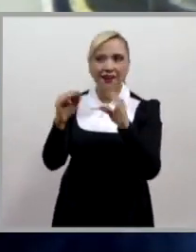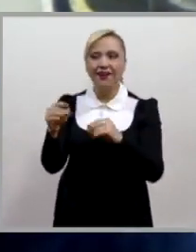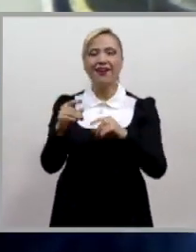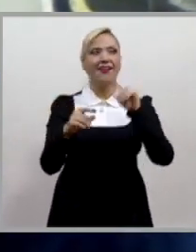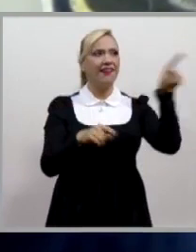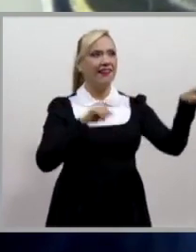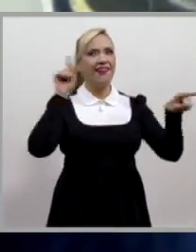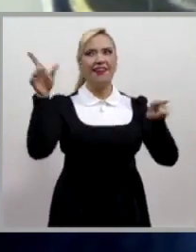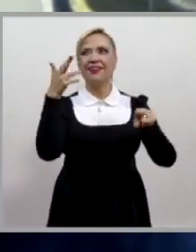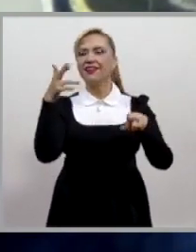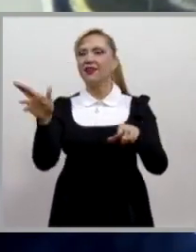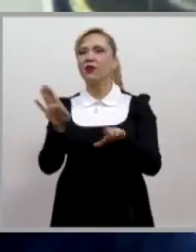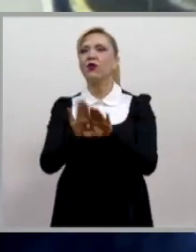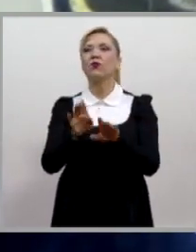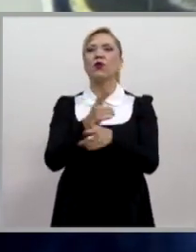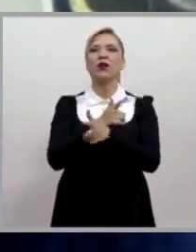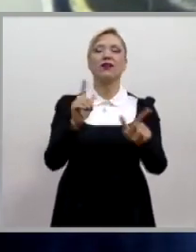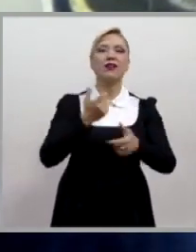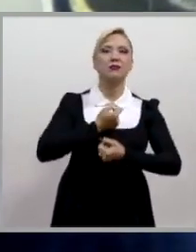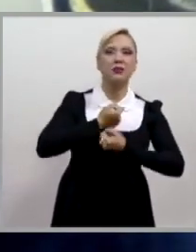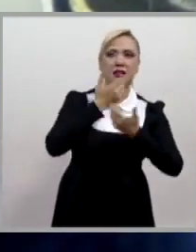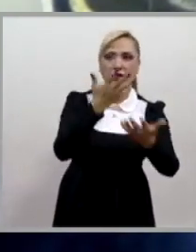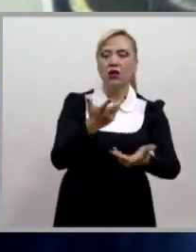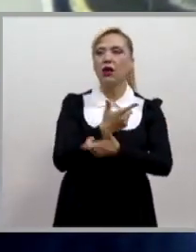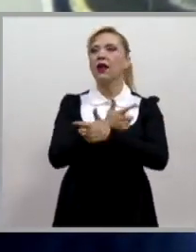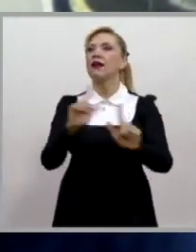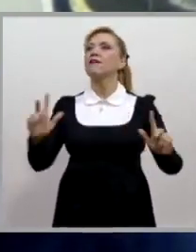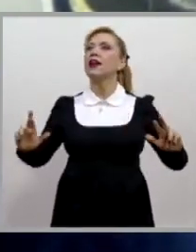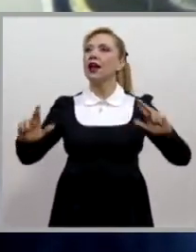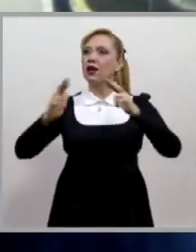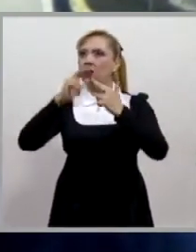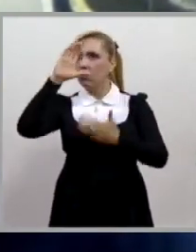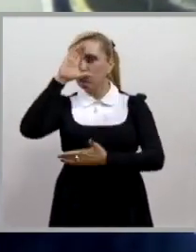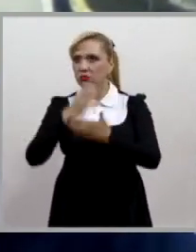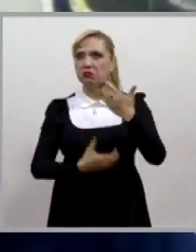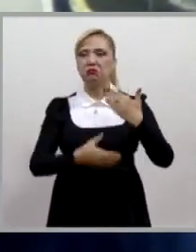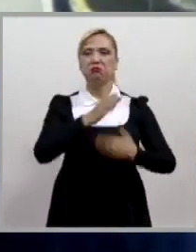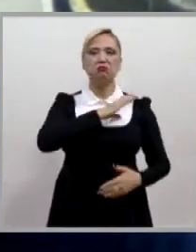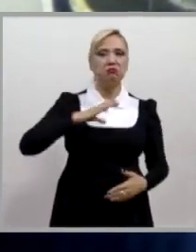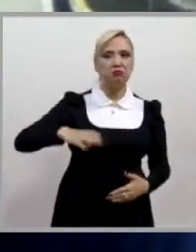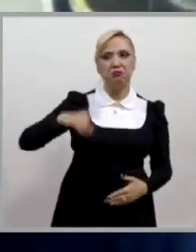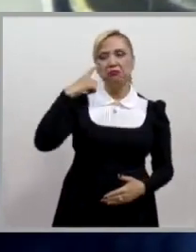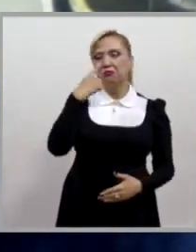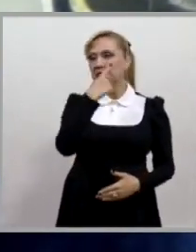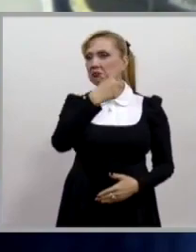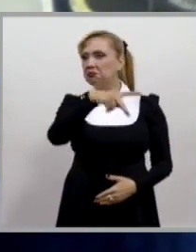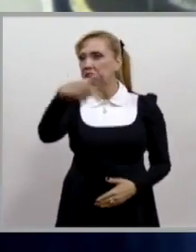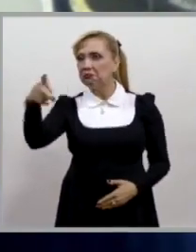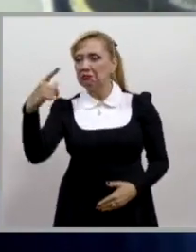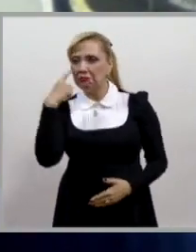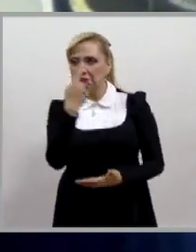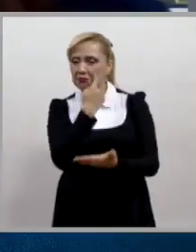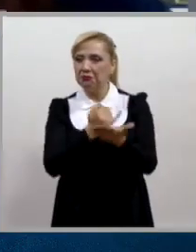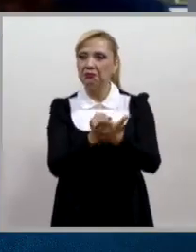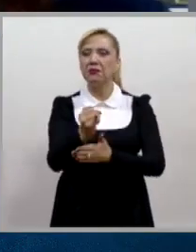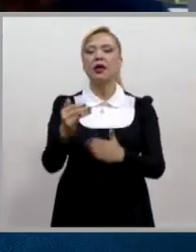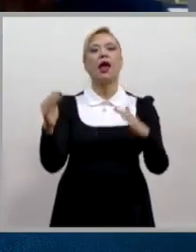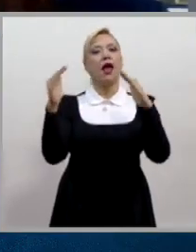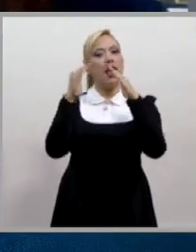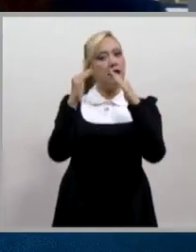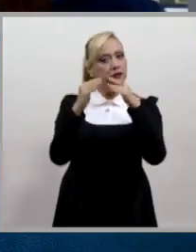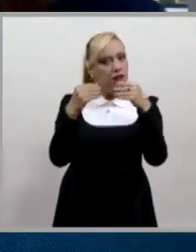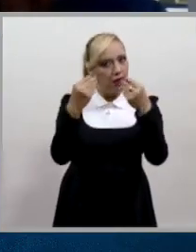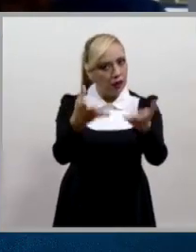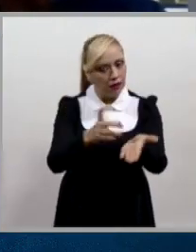libertad de expresión, la libertad religiosa, el derecho al medio ambiente, la igualdad de género, el derecho a la vivienda, entre otros derechos,